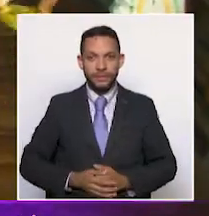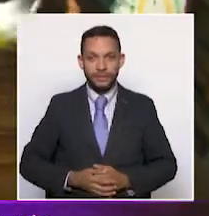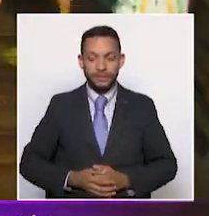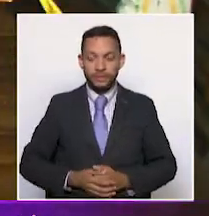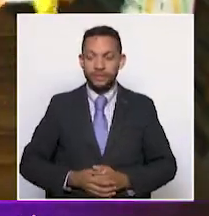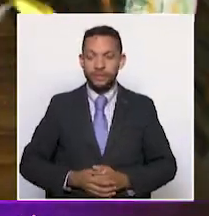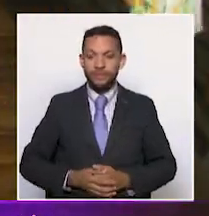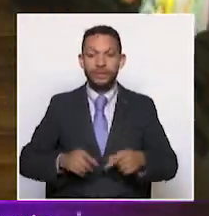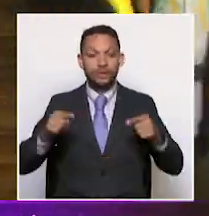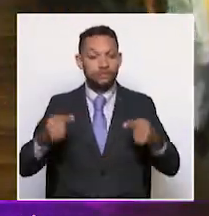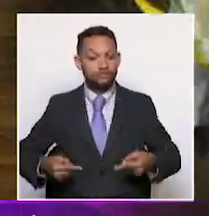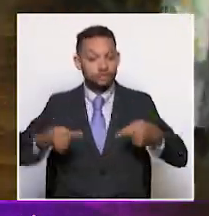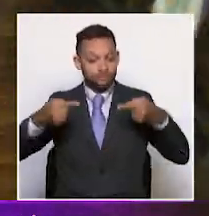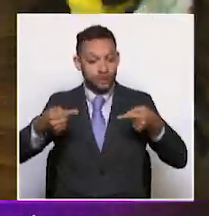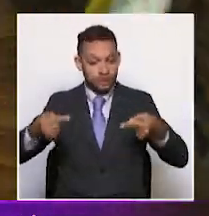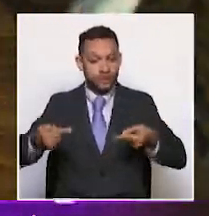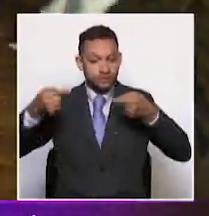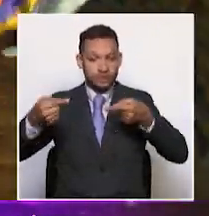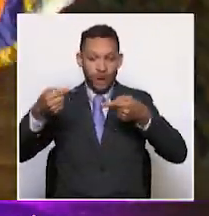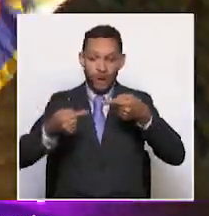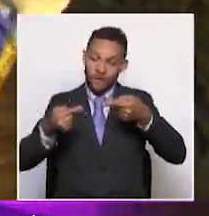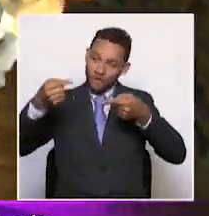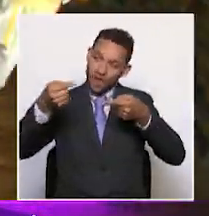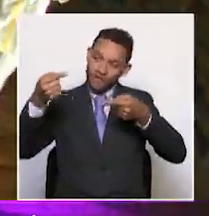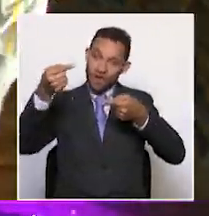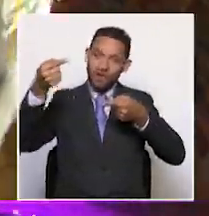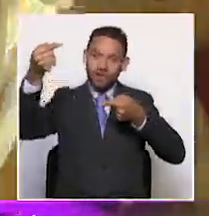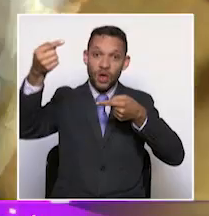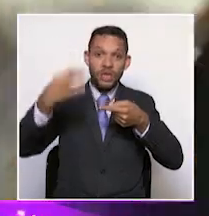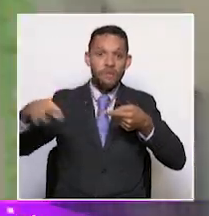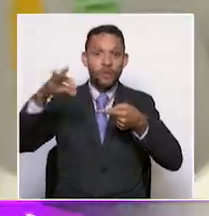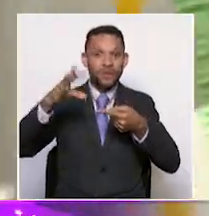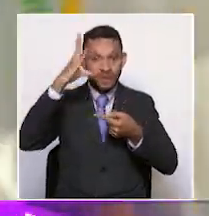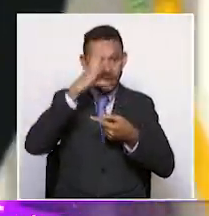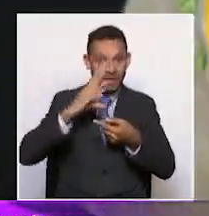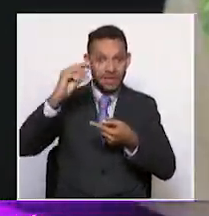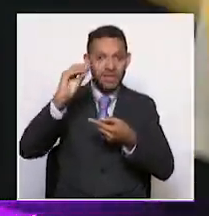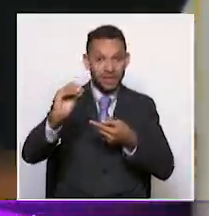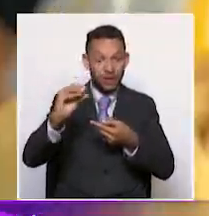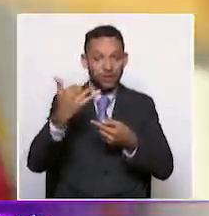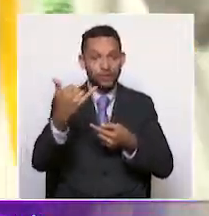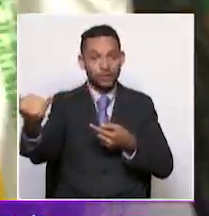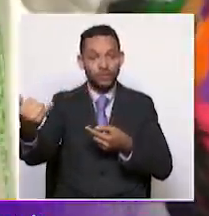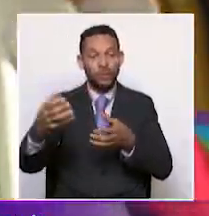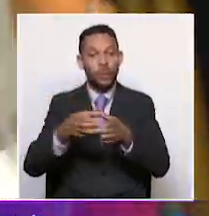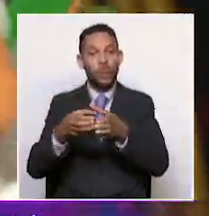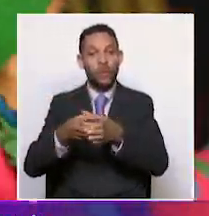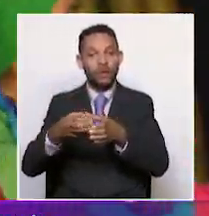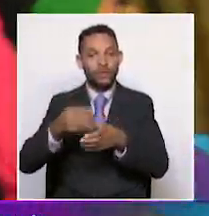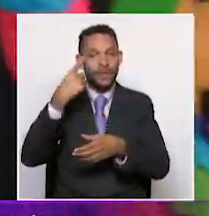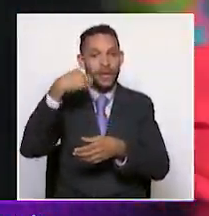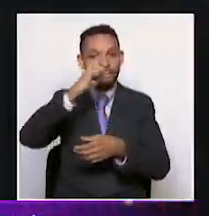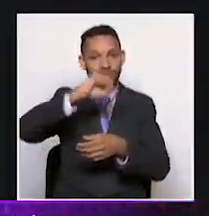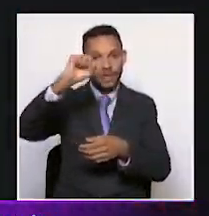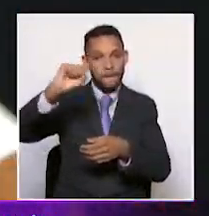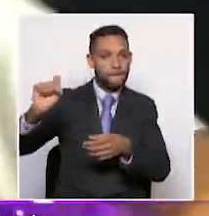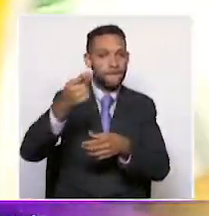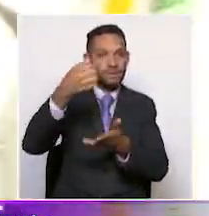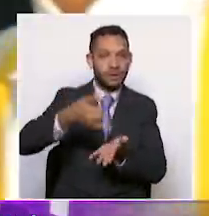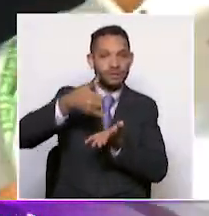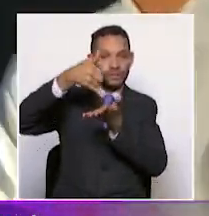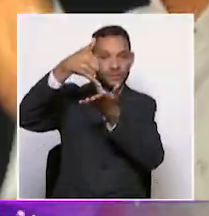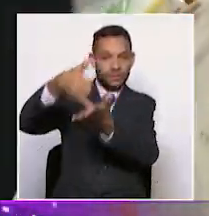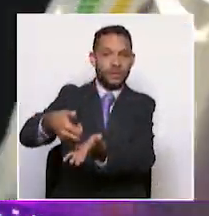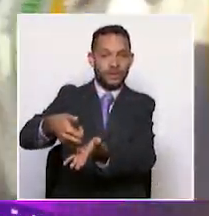Tras enfrentar a todos los grupos participantes, la Fundación Cultural del Quindío Fundanza logró llevarse el primer lugar de la segunda versión